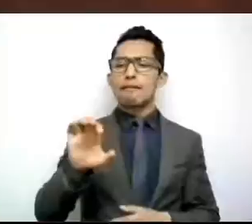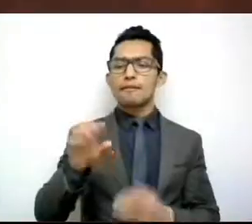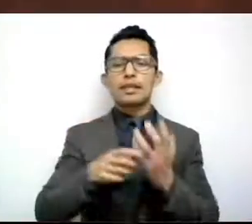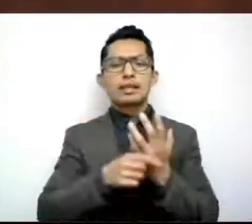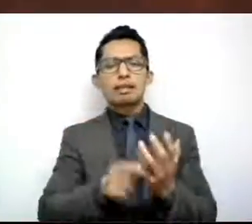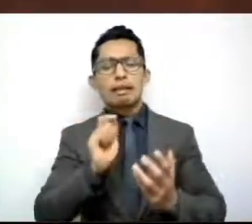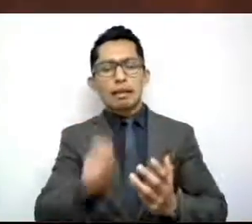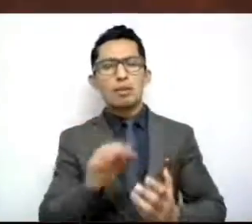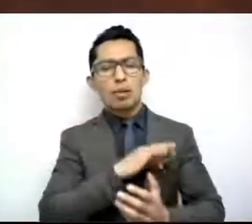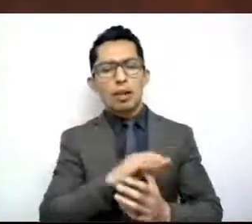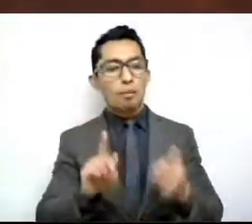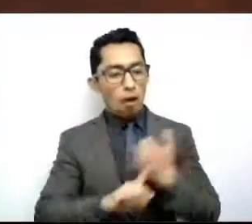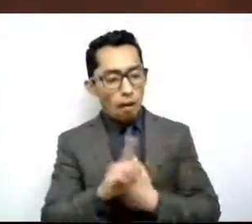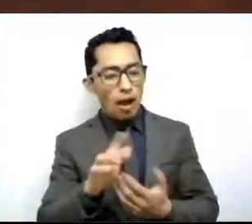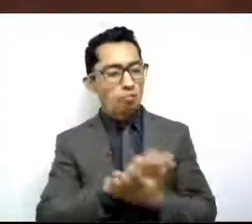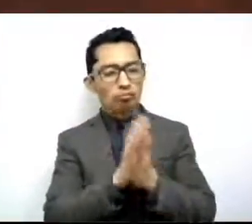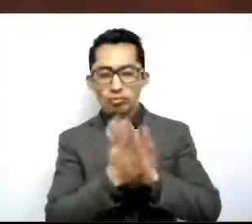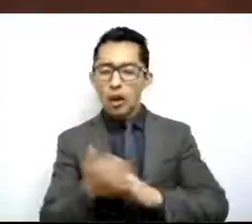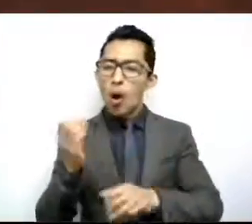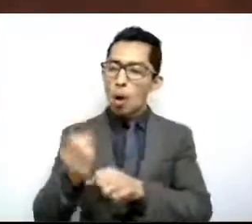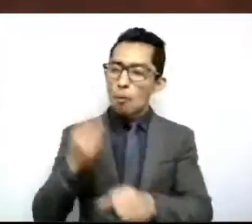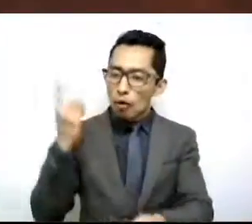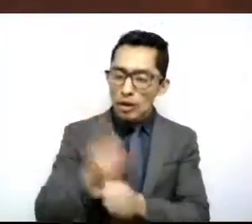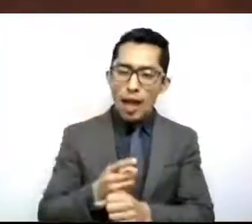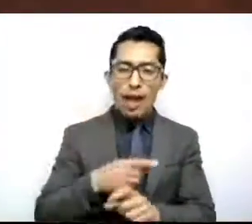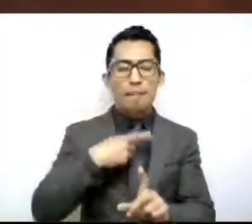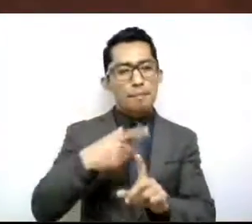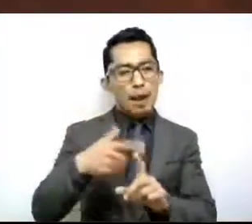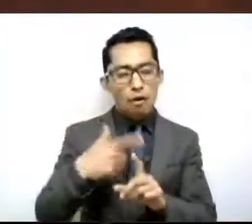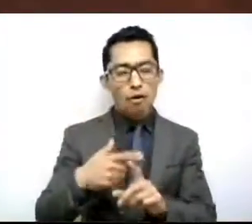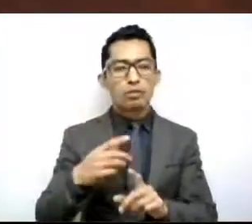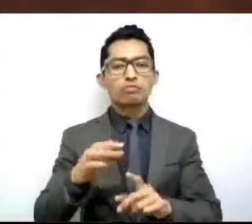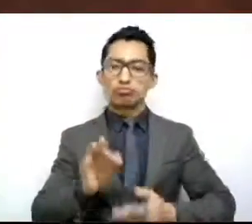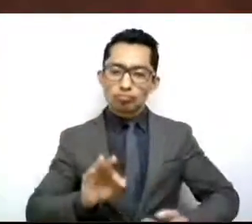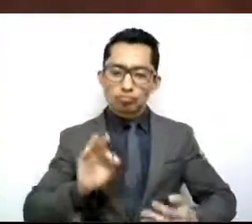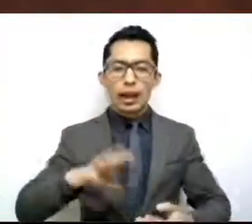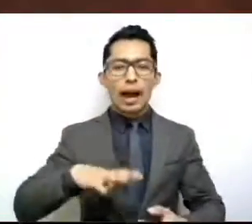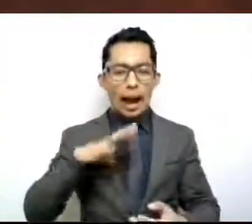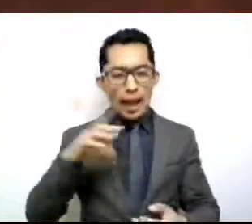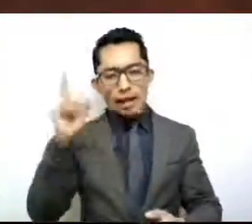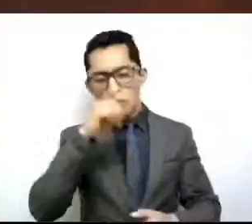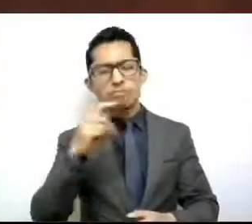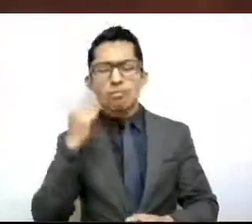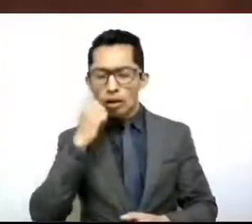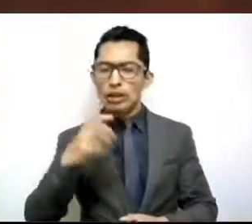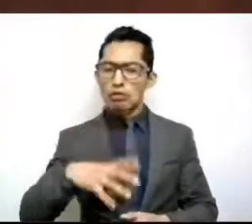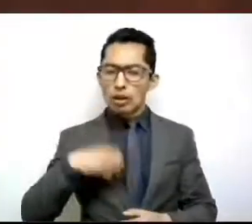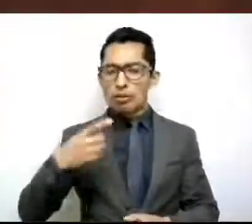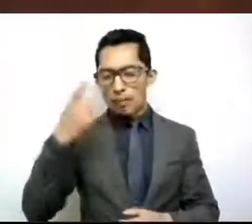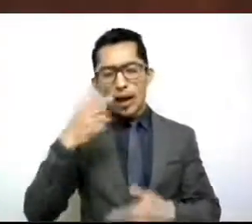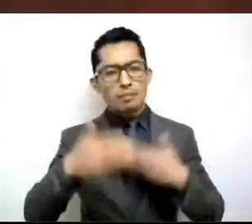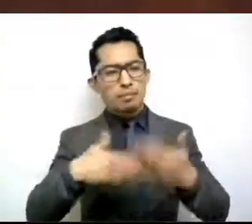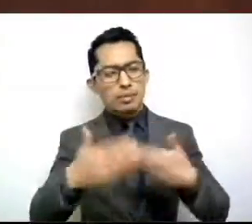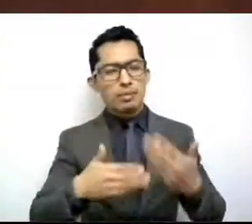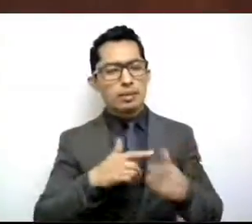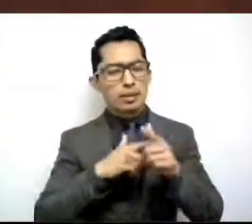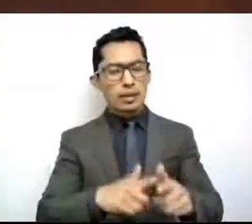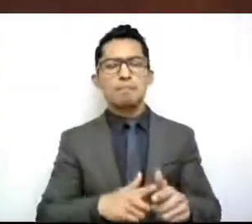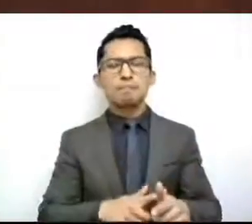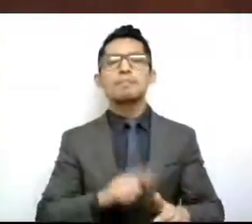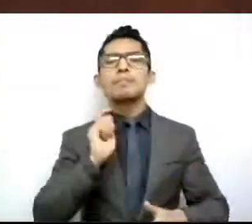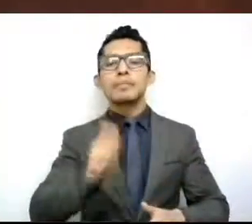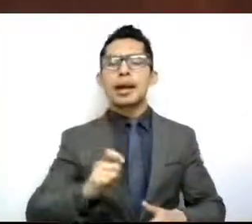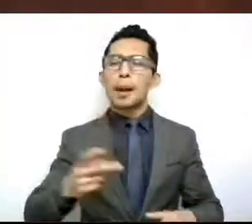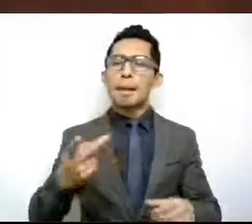transformar problemas en oportunidades, enfrentando los diversos desafíos para salir avantes. Somos ese